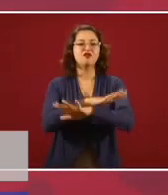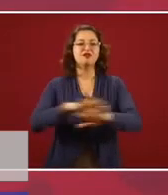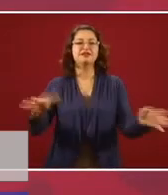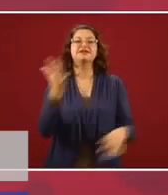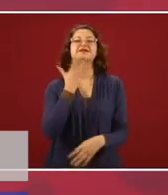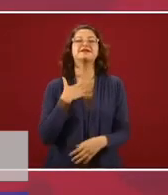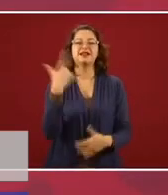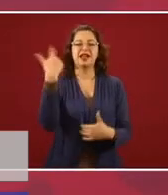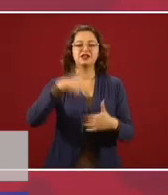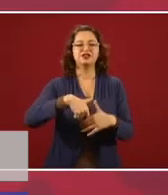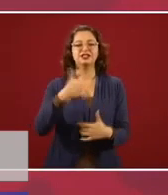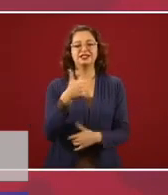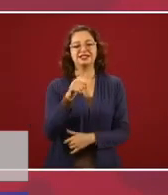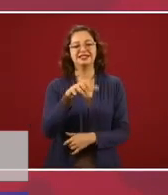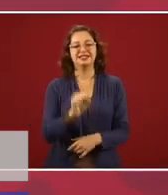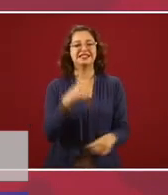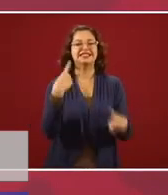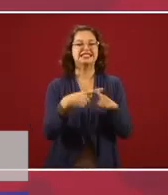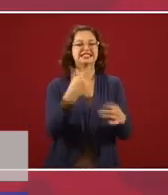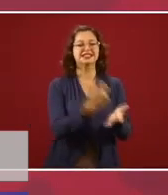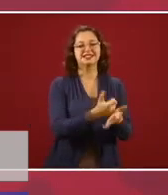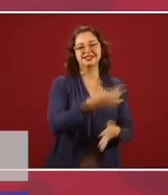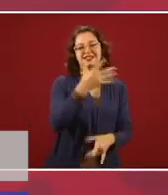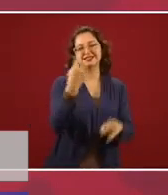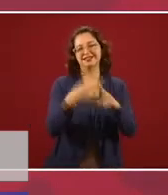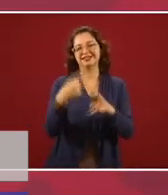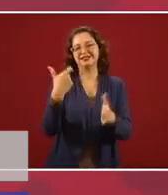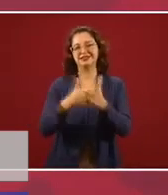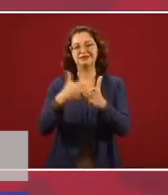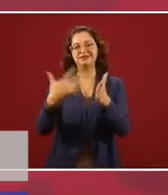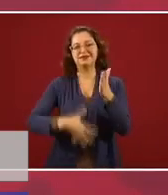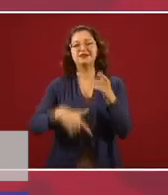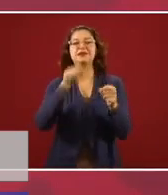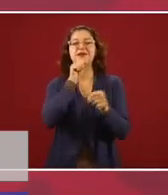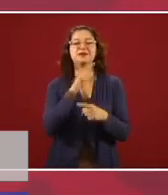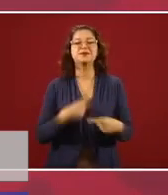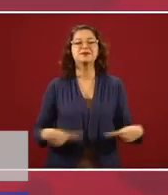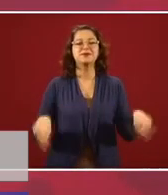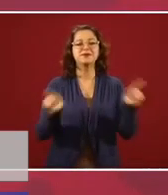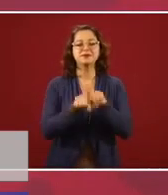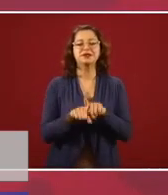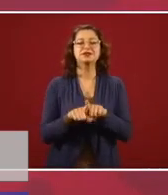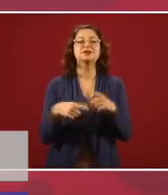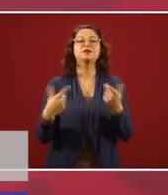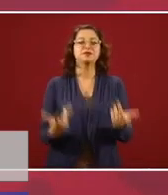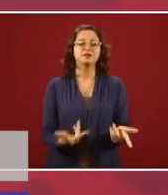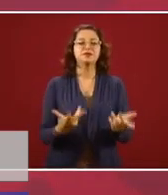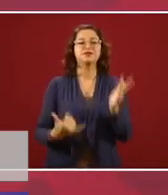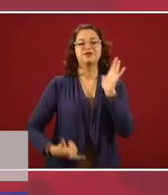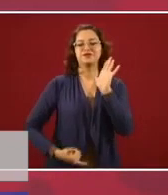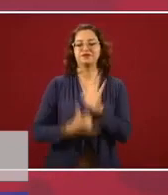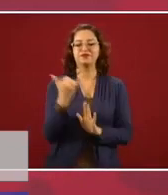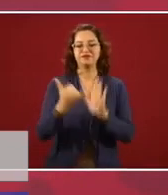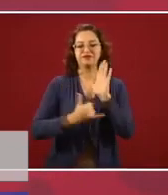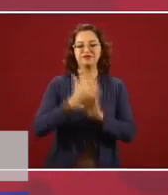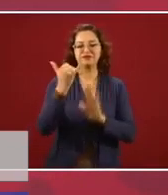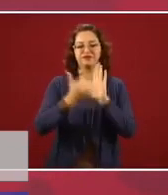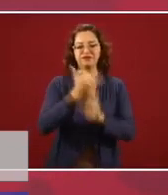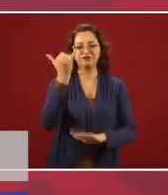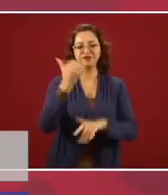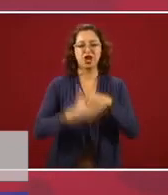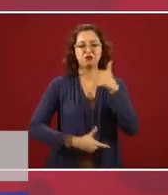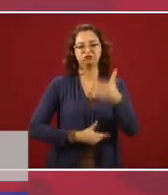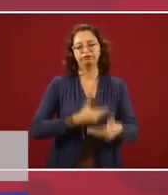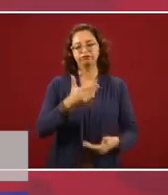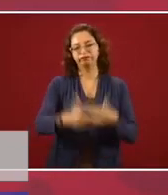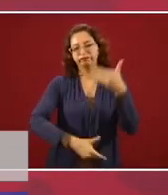Se investiga por posible sabotaje en Pemex y pedirá al director Octavio Romero Oropesa para que informe la próxima semana para saber si el robo